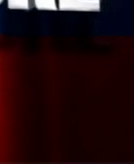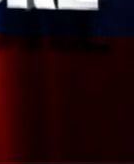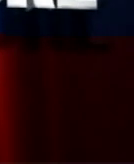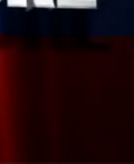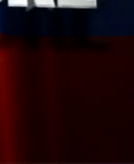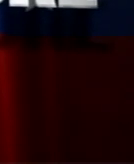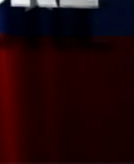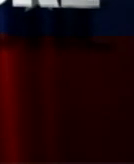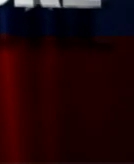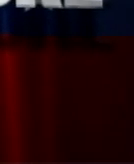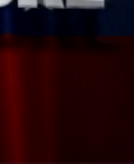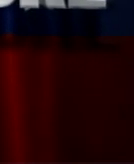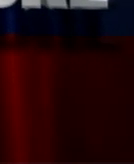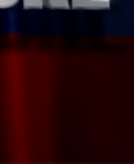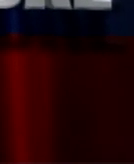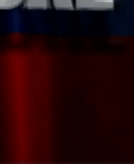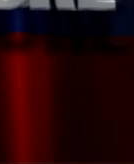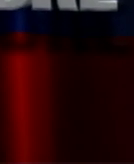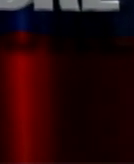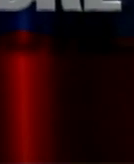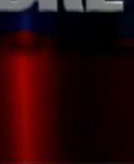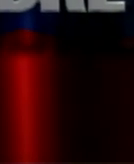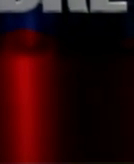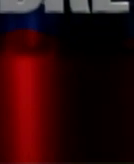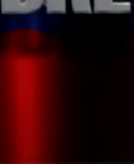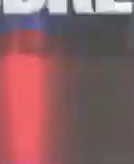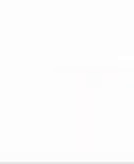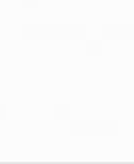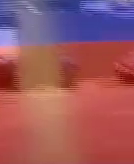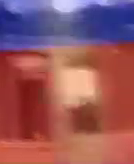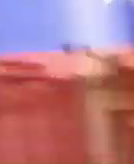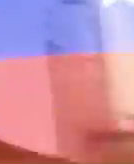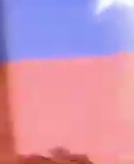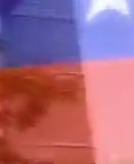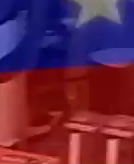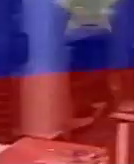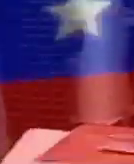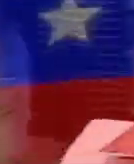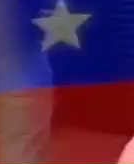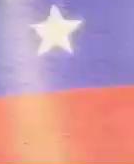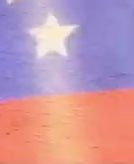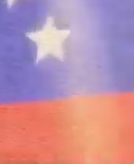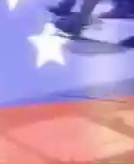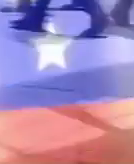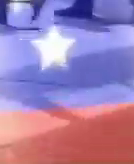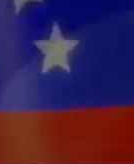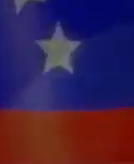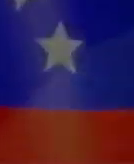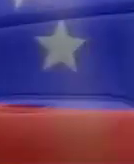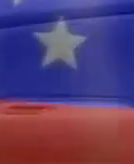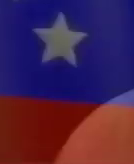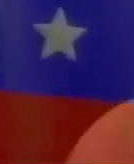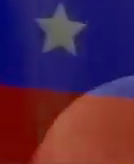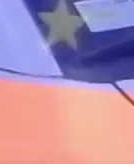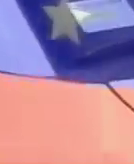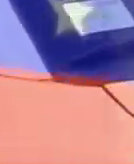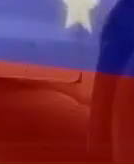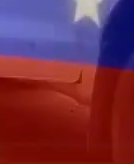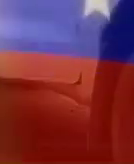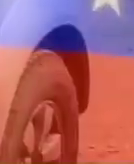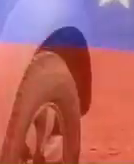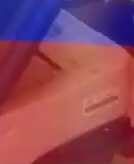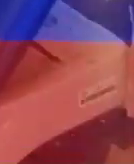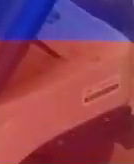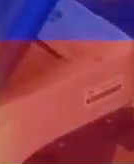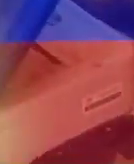Domingo 15 de octubre. Haremos historia nuevamente y Noticiero Venevisión estará allí con todo su